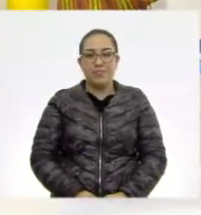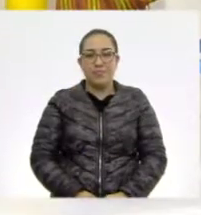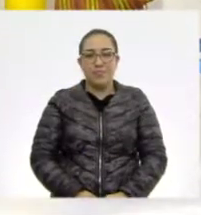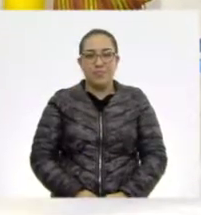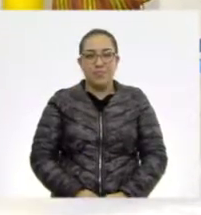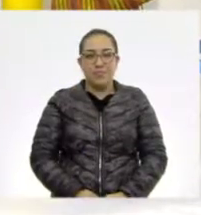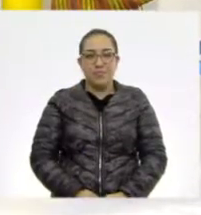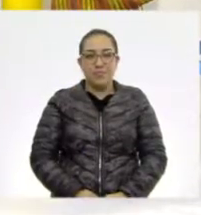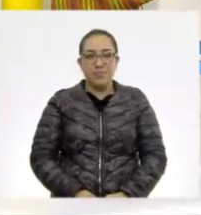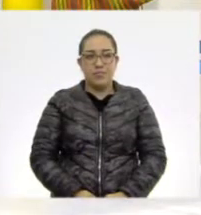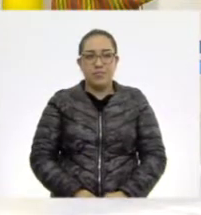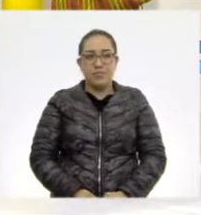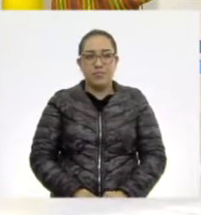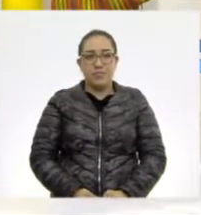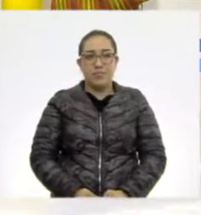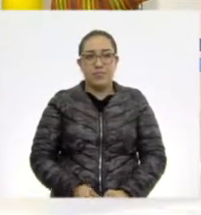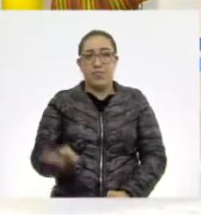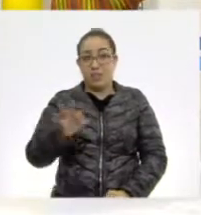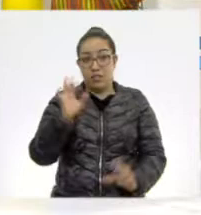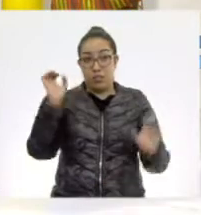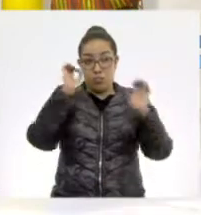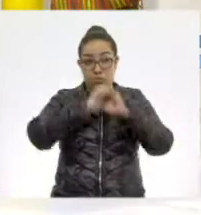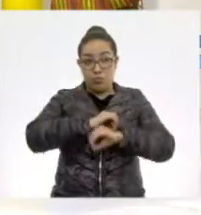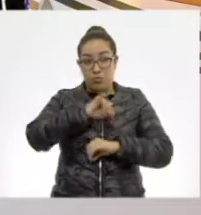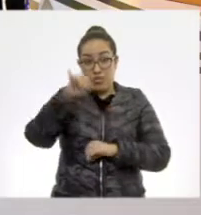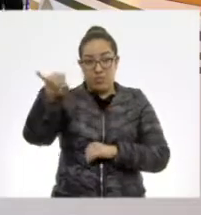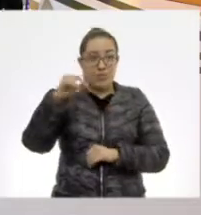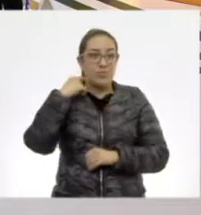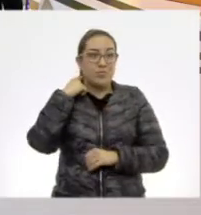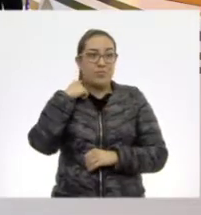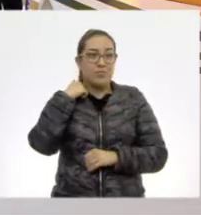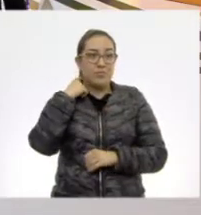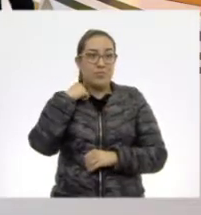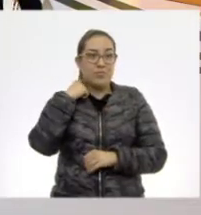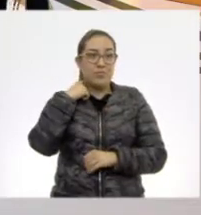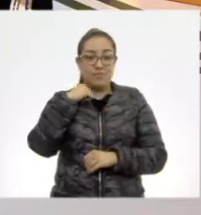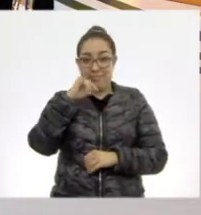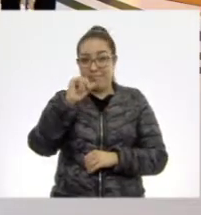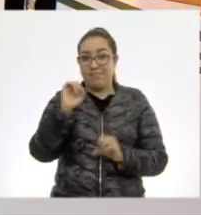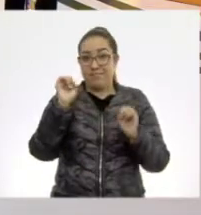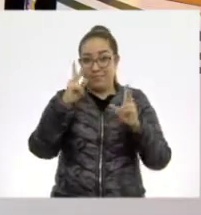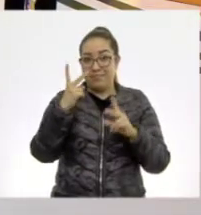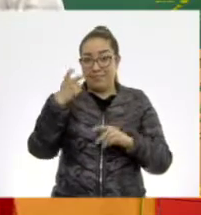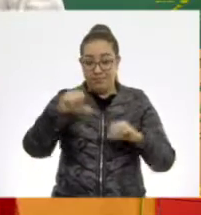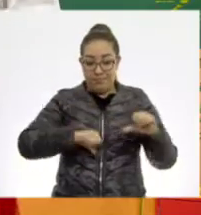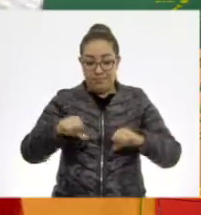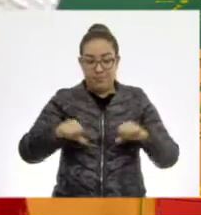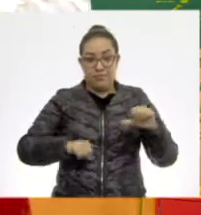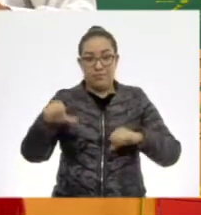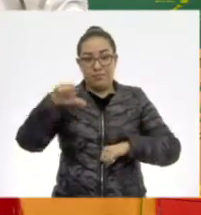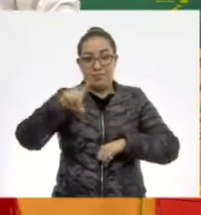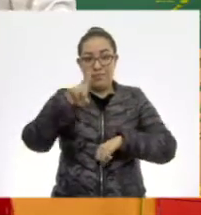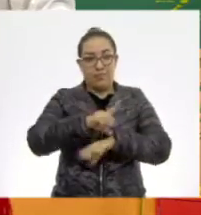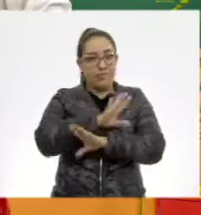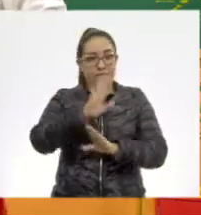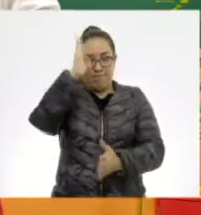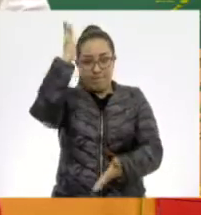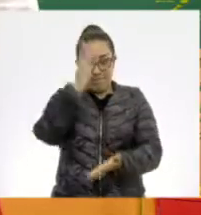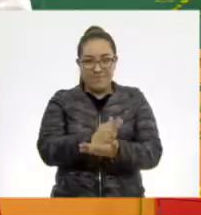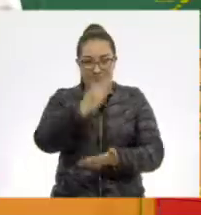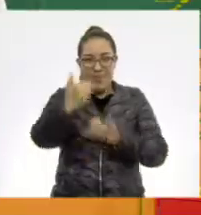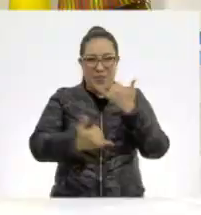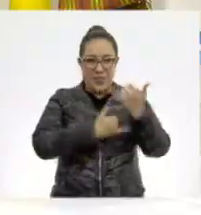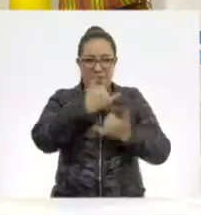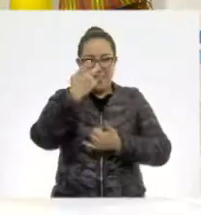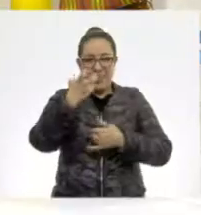ser. Bueno, pero si es de noche, mejor aquí. Mejor más lejos. Muy bien. Así. Bueno, entonces hasta aquí llegó la actividad de hasta aquí llegaste para